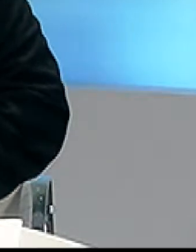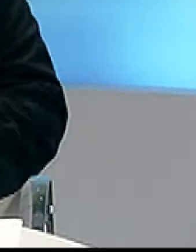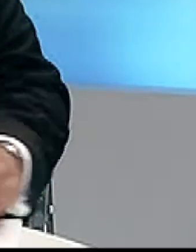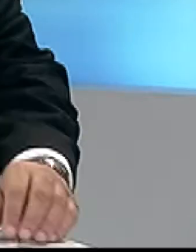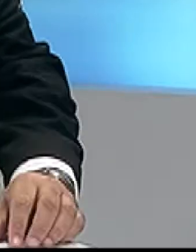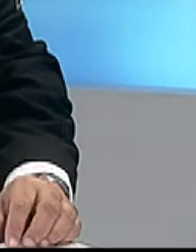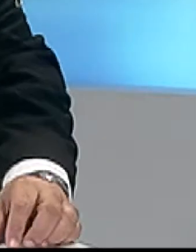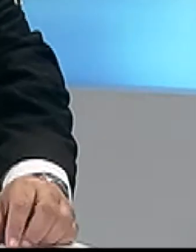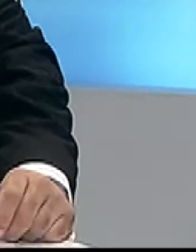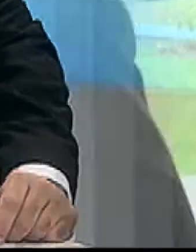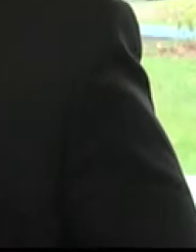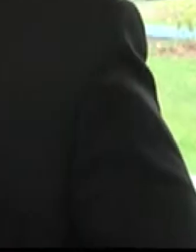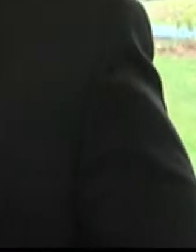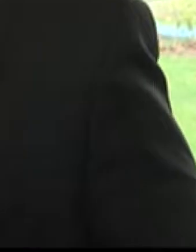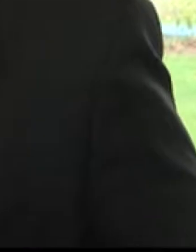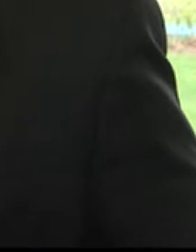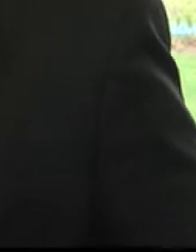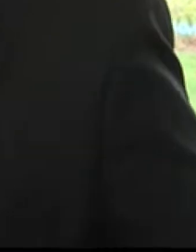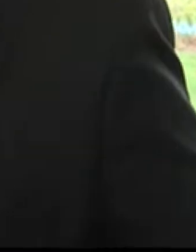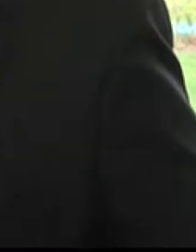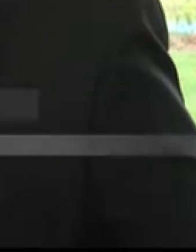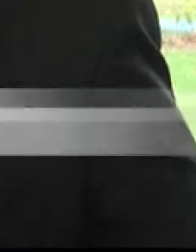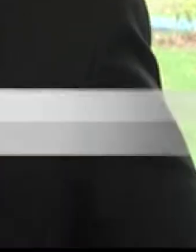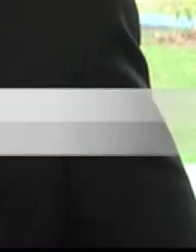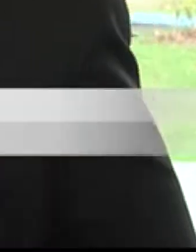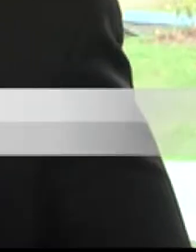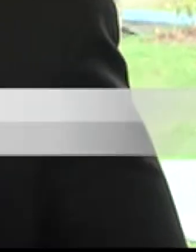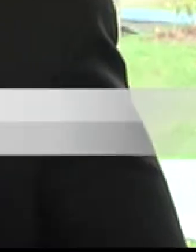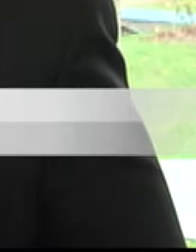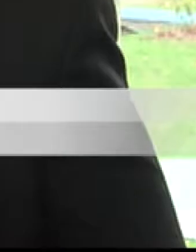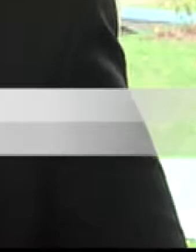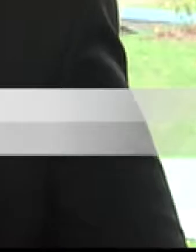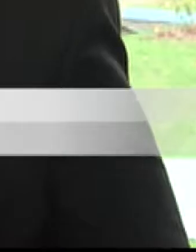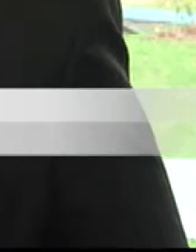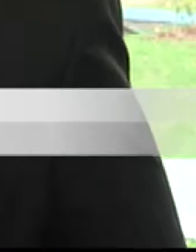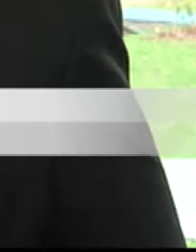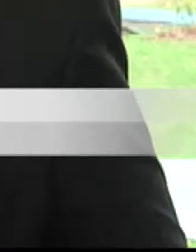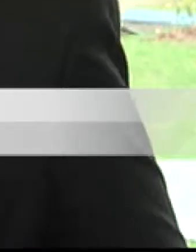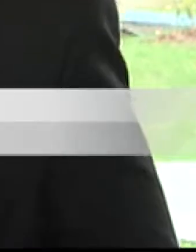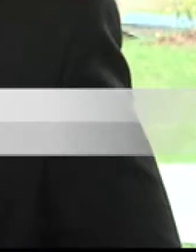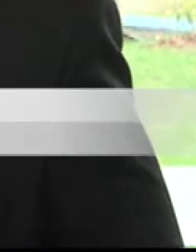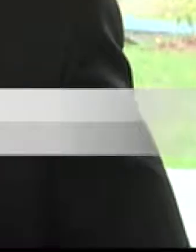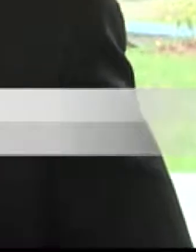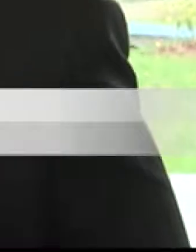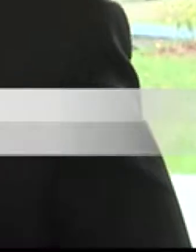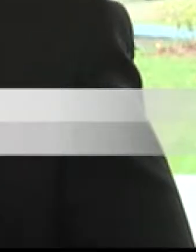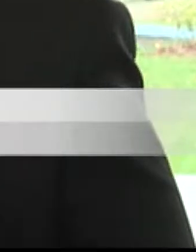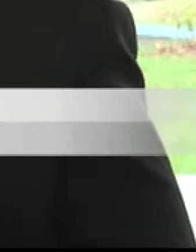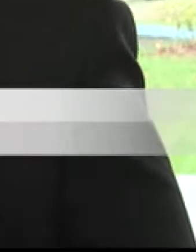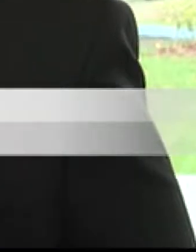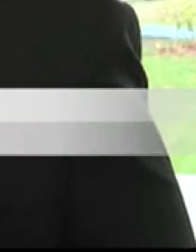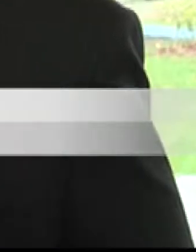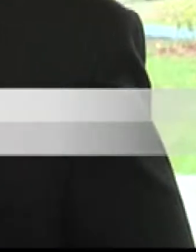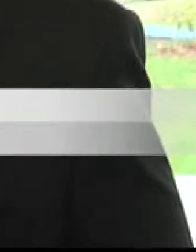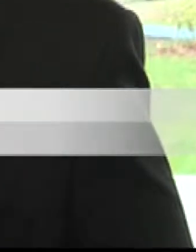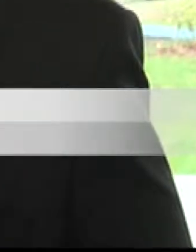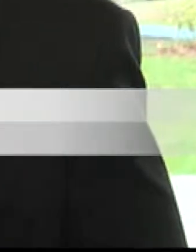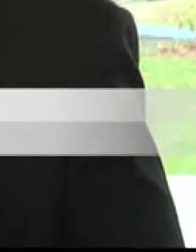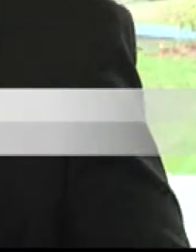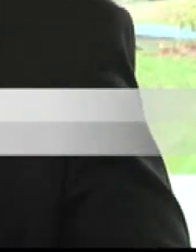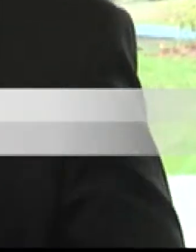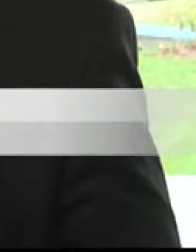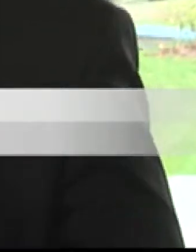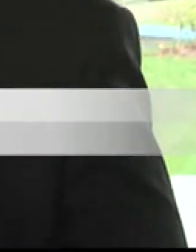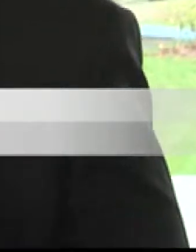Civiles. Y muchas gracias, David. Hablamos que hoy es el Día Internacional de los Derechos Humanos y